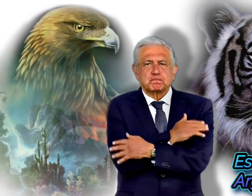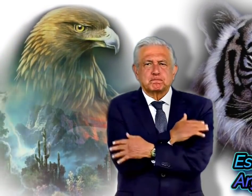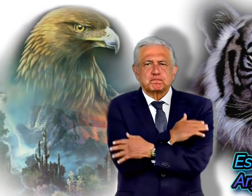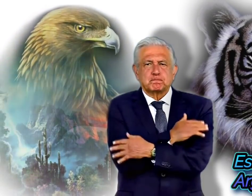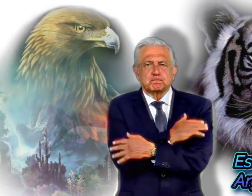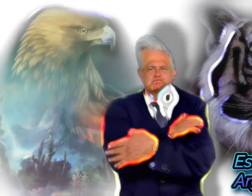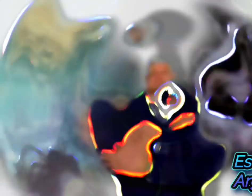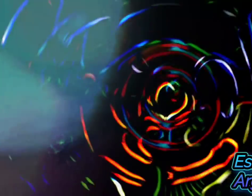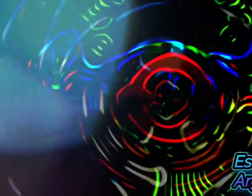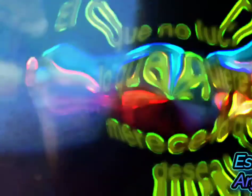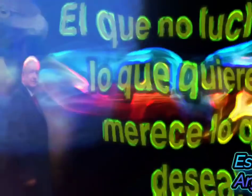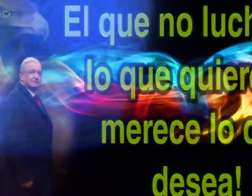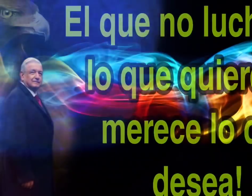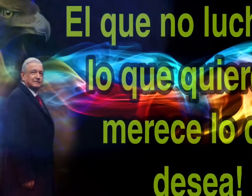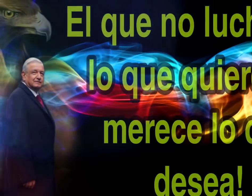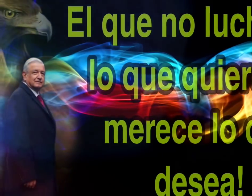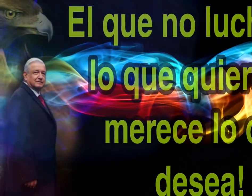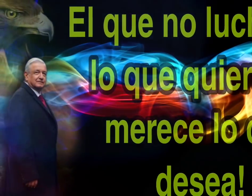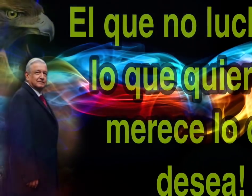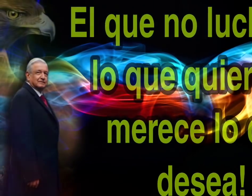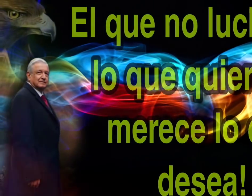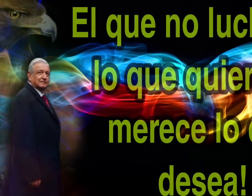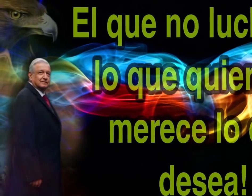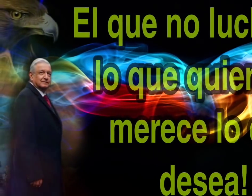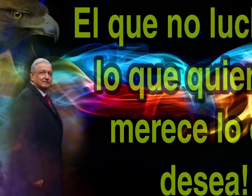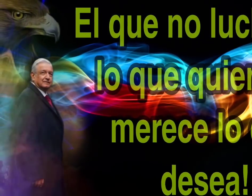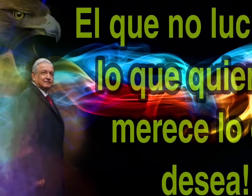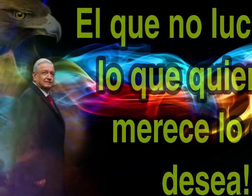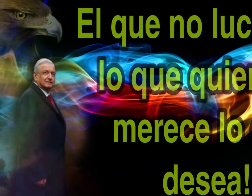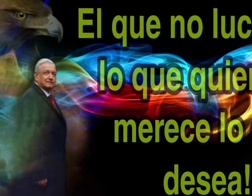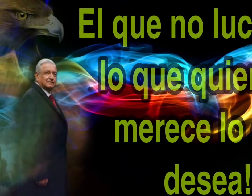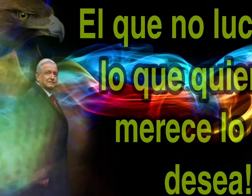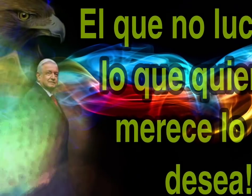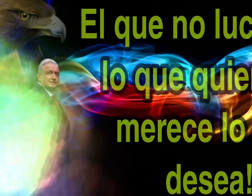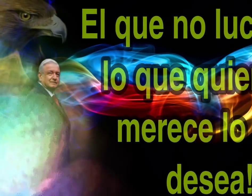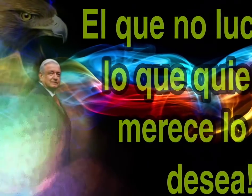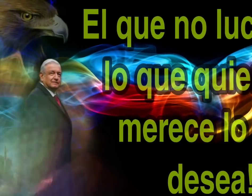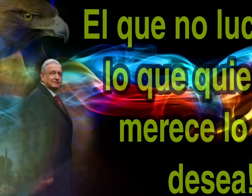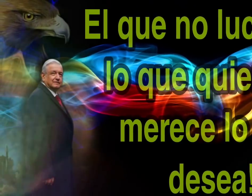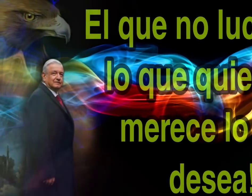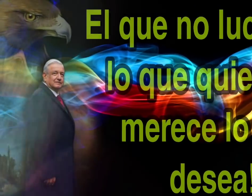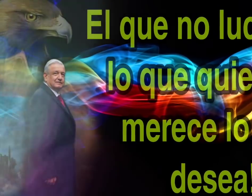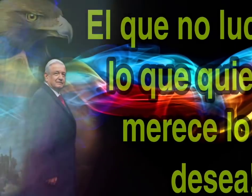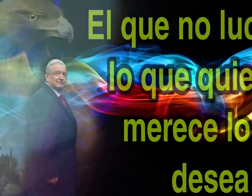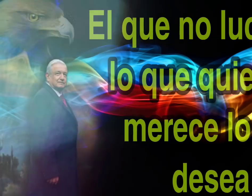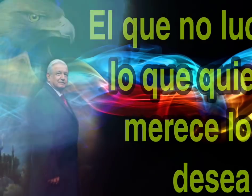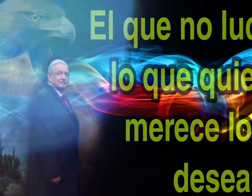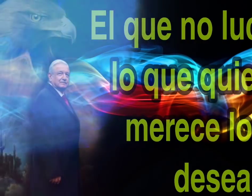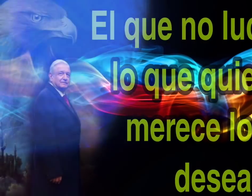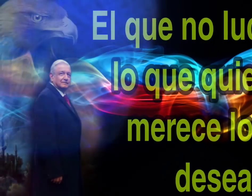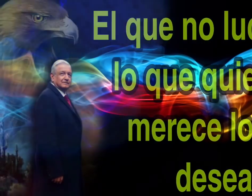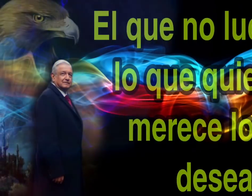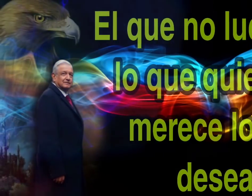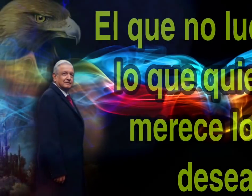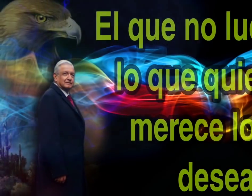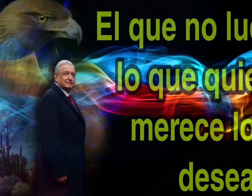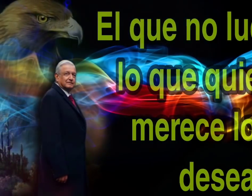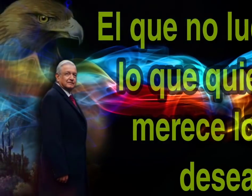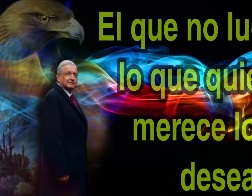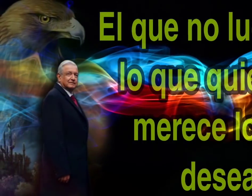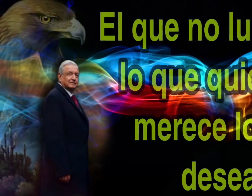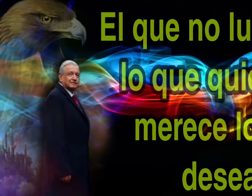de la refinería Deer Park es adelantar, es avanzar, es depender de uno mismo y no depender del otro,